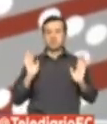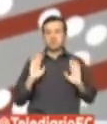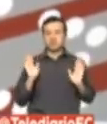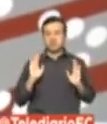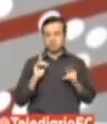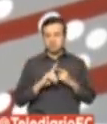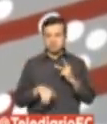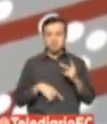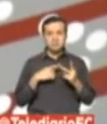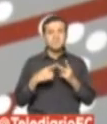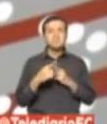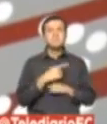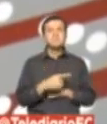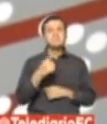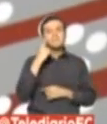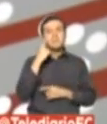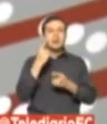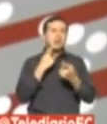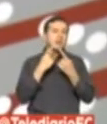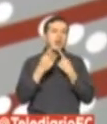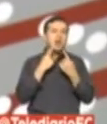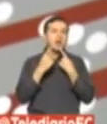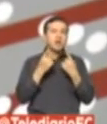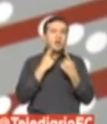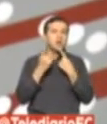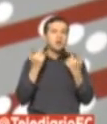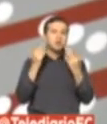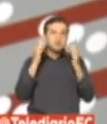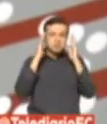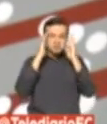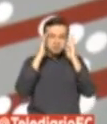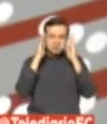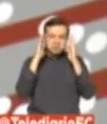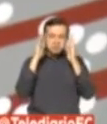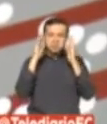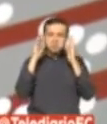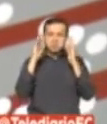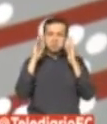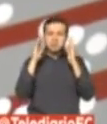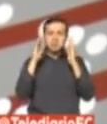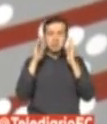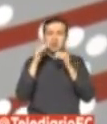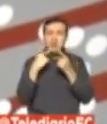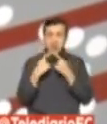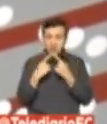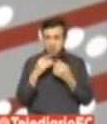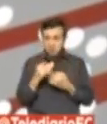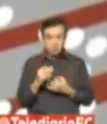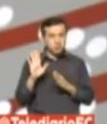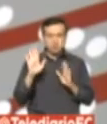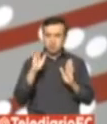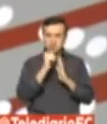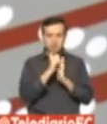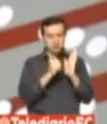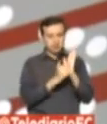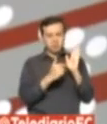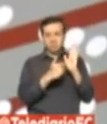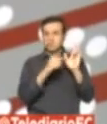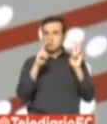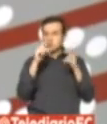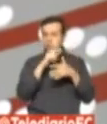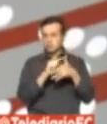a prestar para un diálogo de sordos. Aquí tenemos una agenda concreta nosotros respecto del